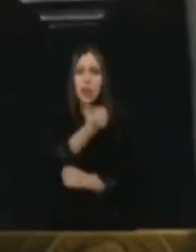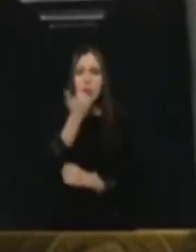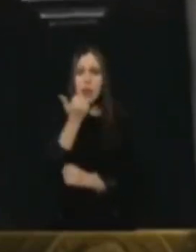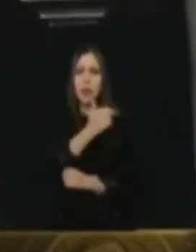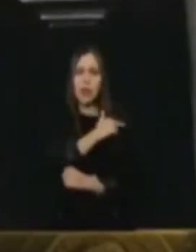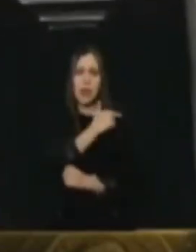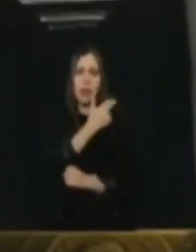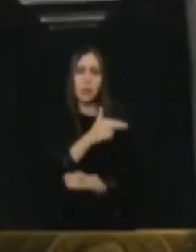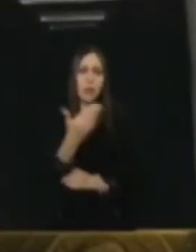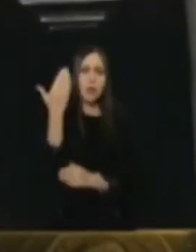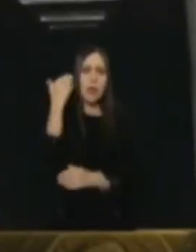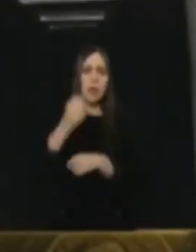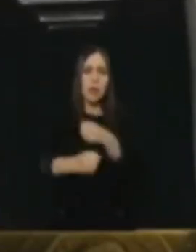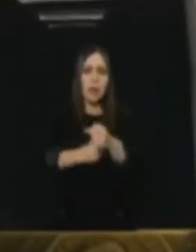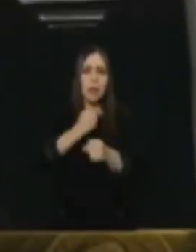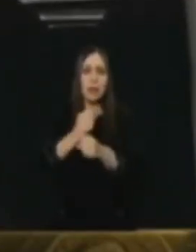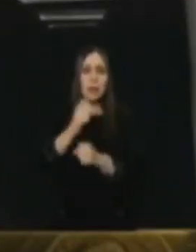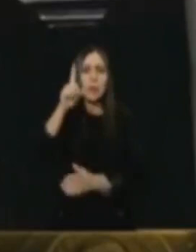en